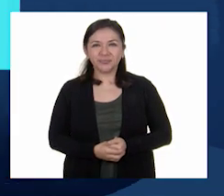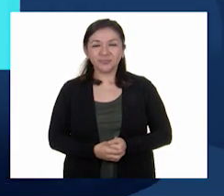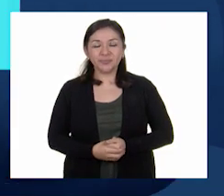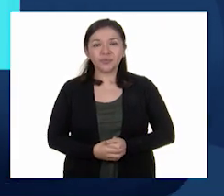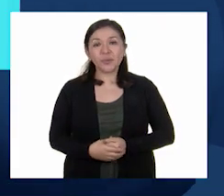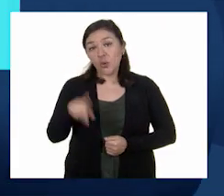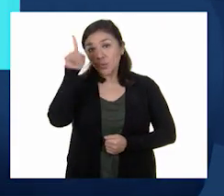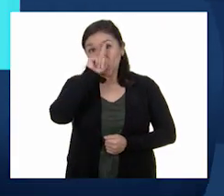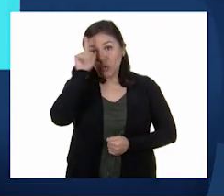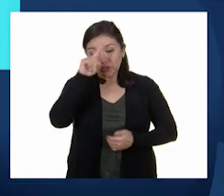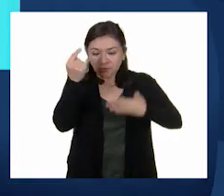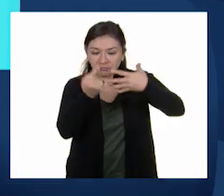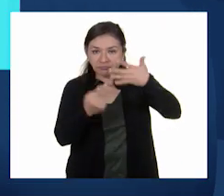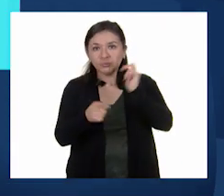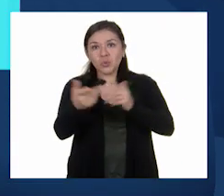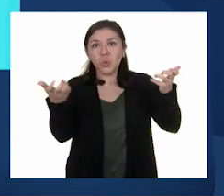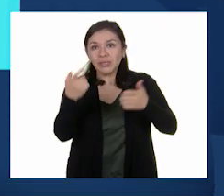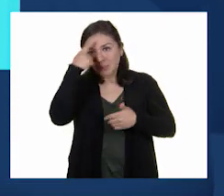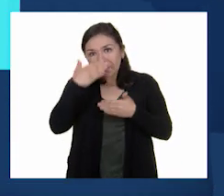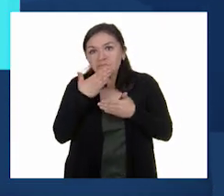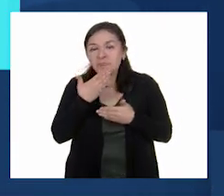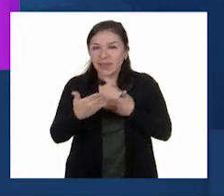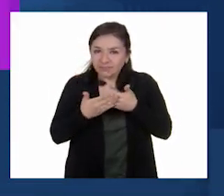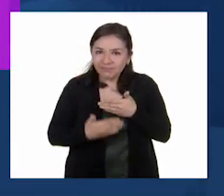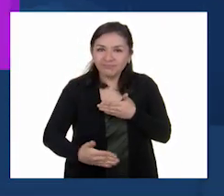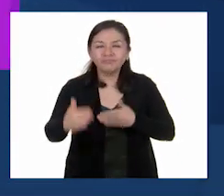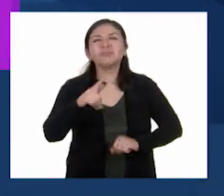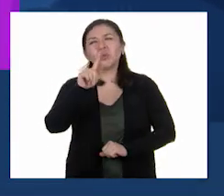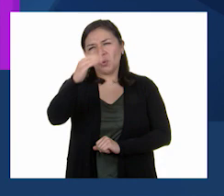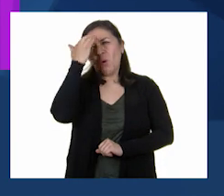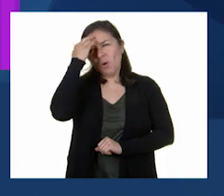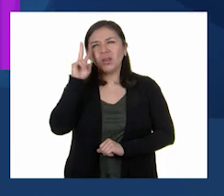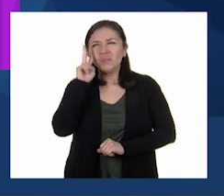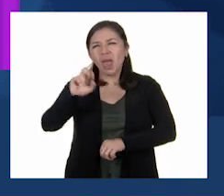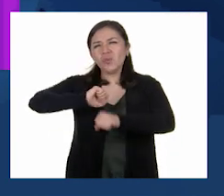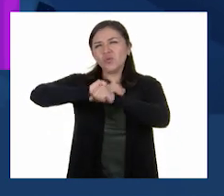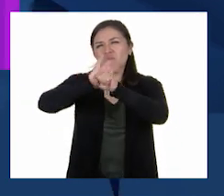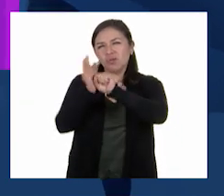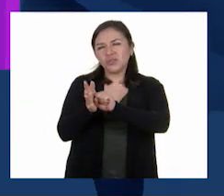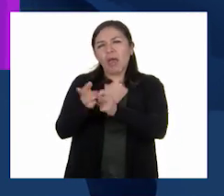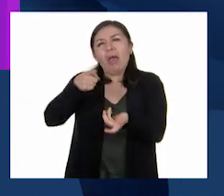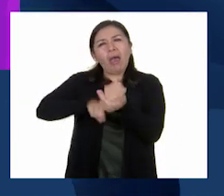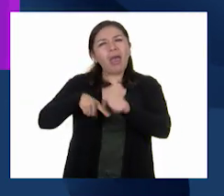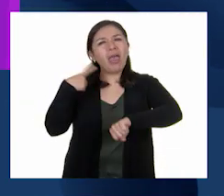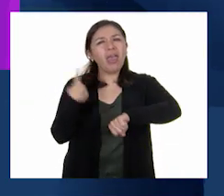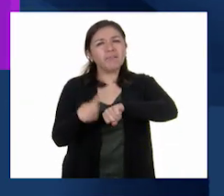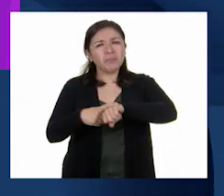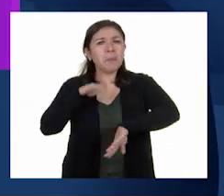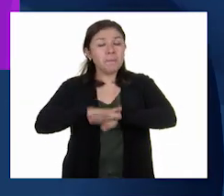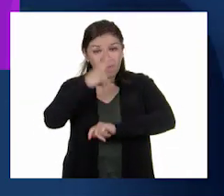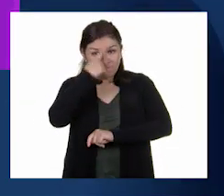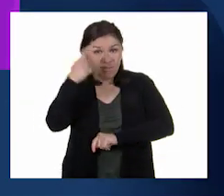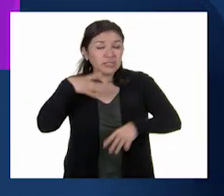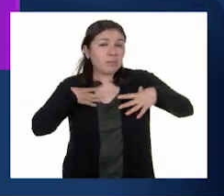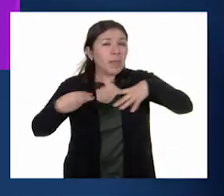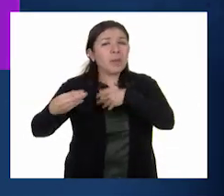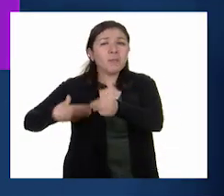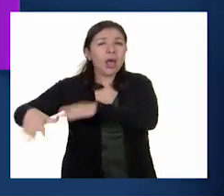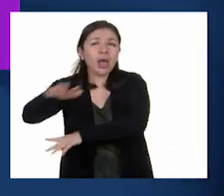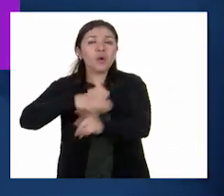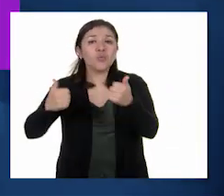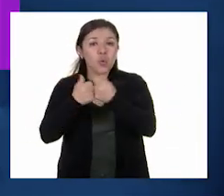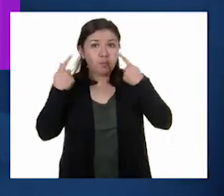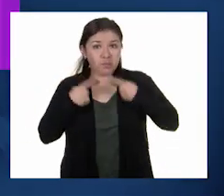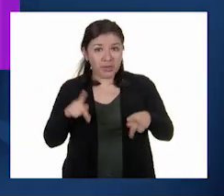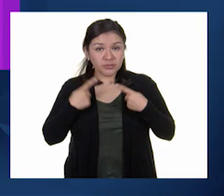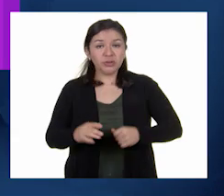Buenas prácticas para seguir adelante. Como todos sabemos, la COVID-19 es una enfermedad que se contagia muy fácilmente entre las